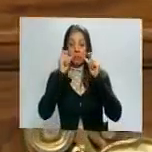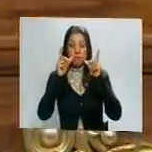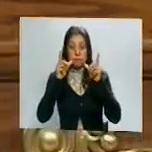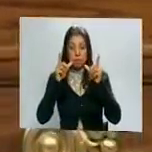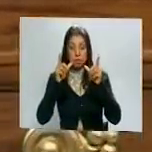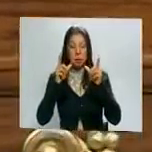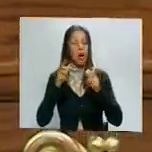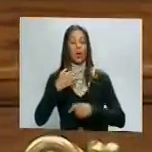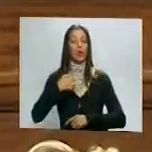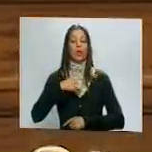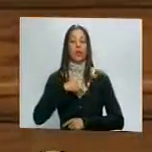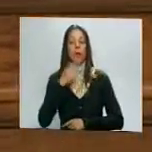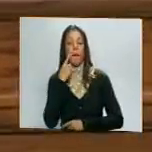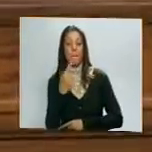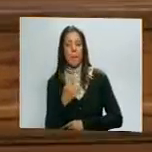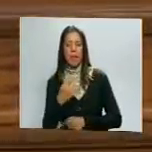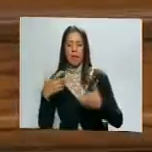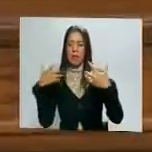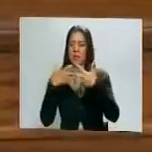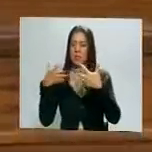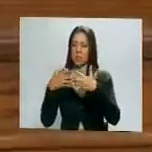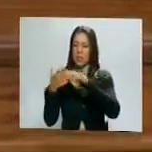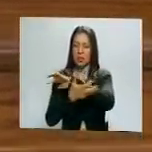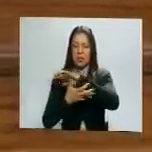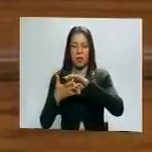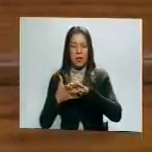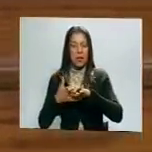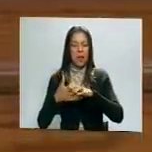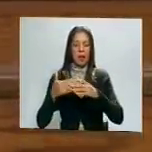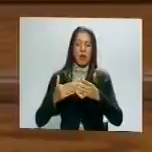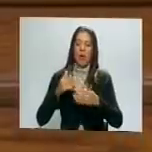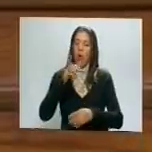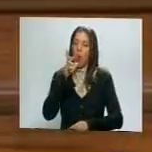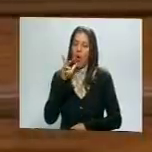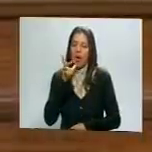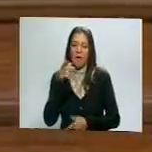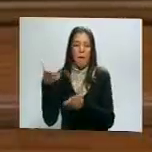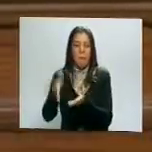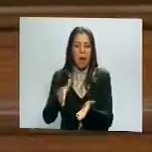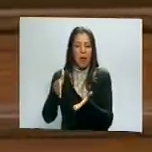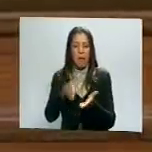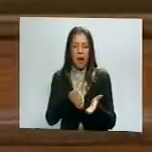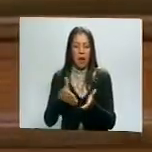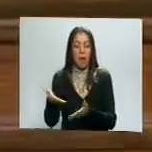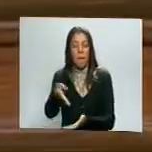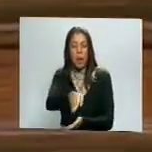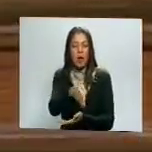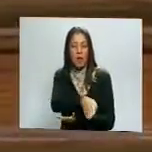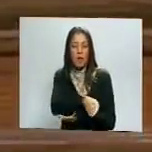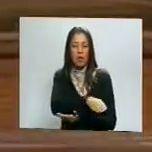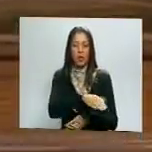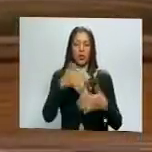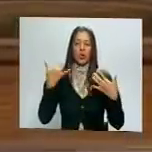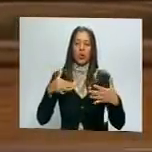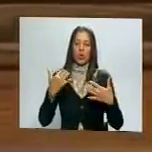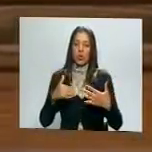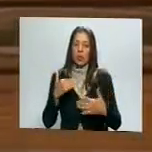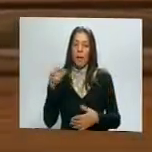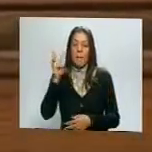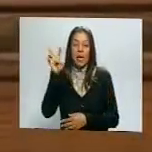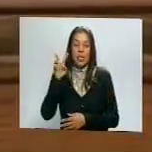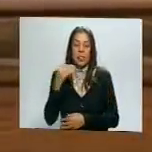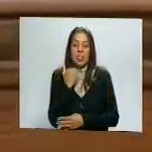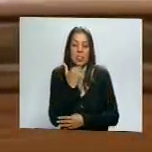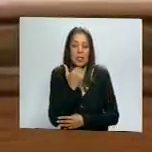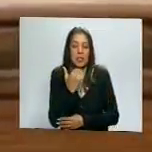cuando estábamos y veíamos una violencia que parecía no tener límite ni fin, cuando parecía que estábamos llegando al llegadero del fondo